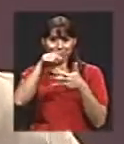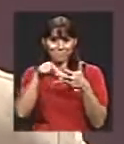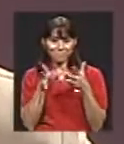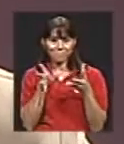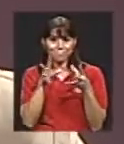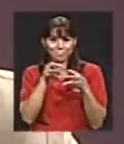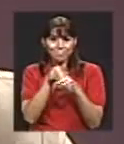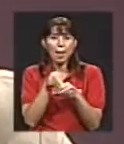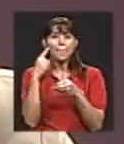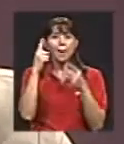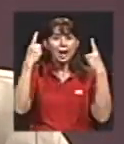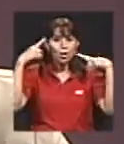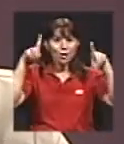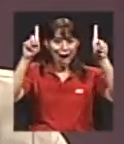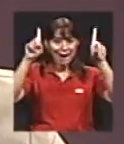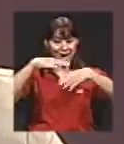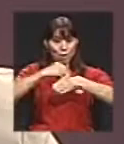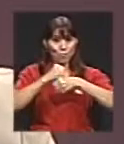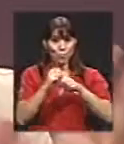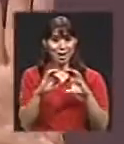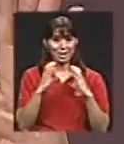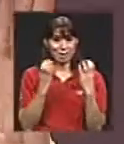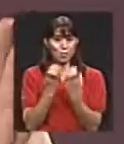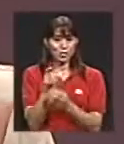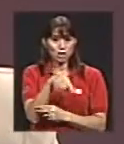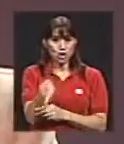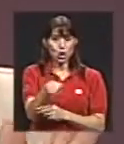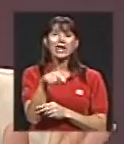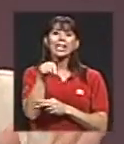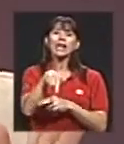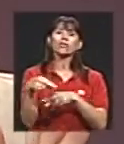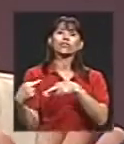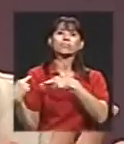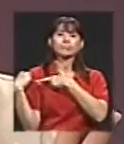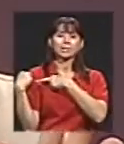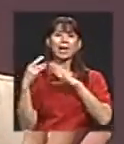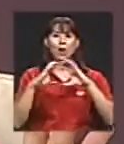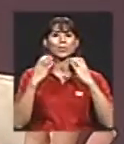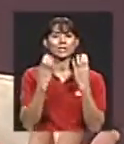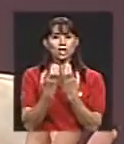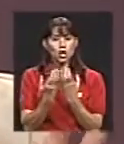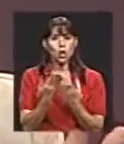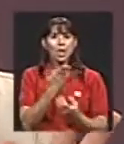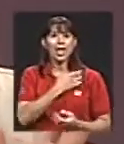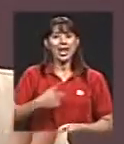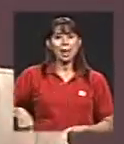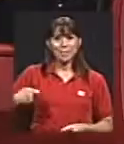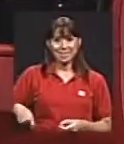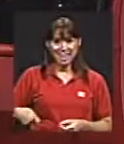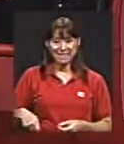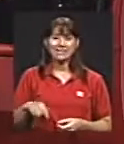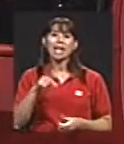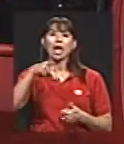lograr conformar esta esta comisión y tener ellos a cargo la comisión en la presidencia el pus y